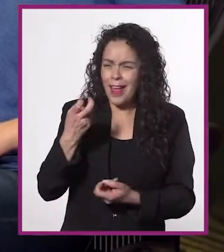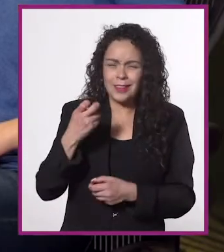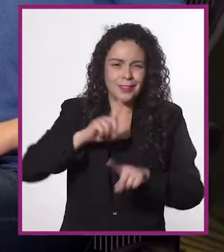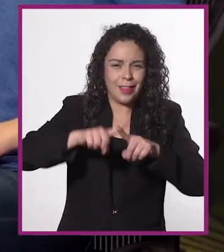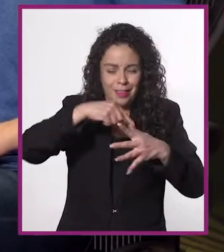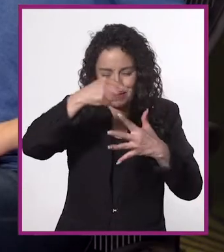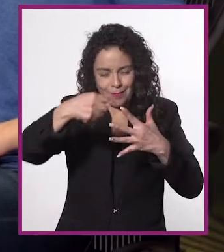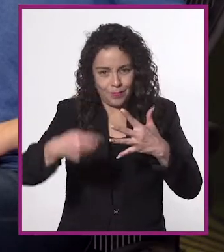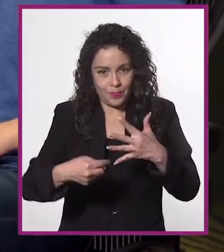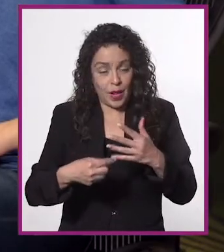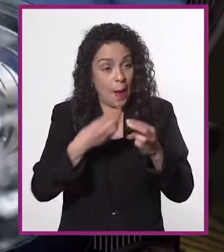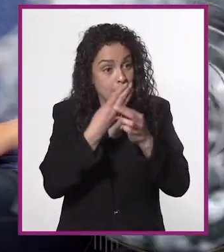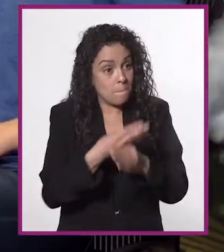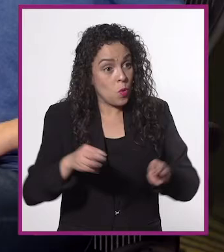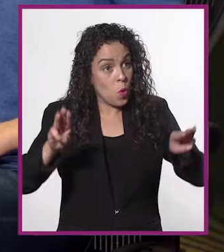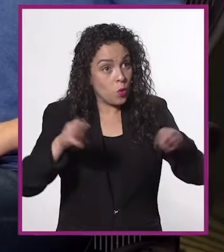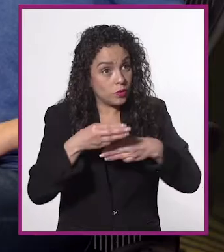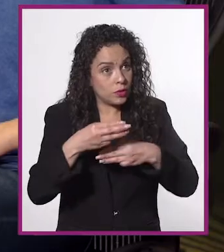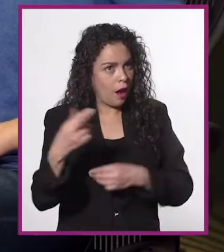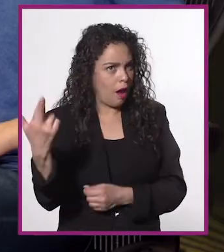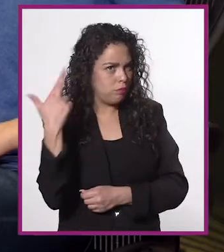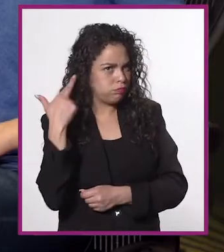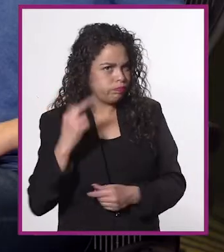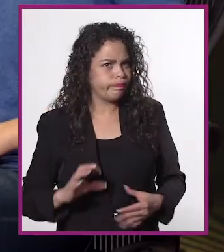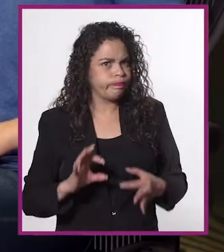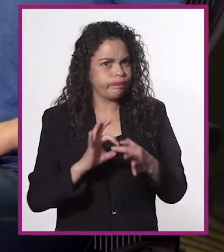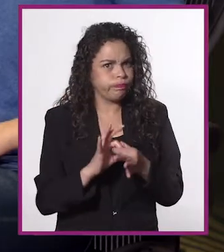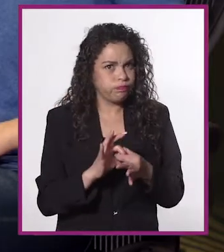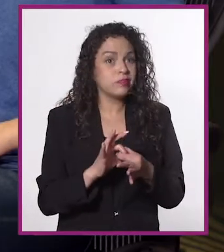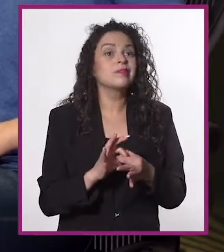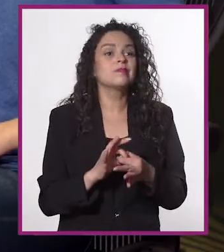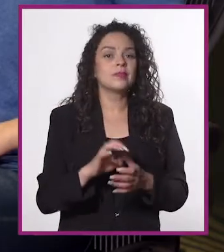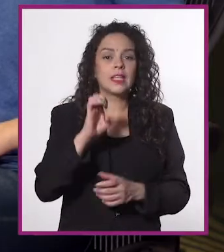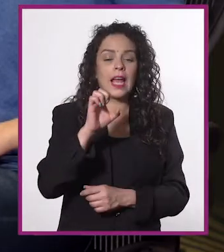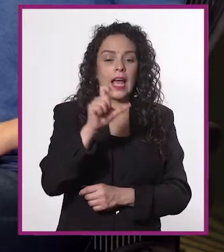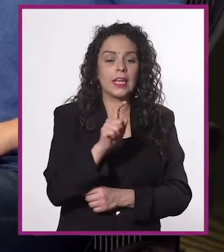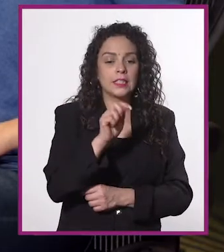llantas, cosas así. La música y los efectos sonoros